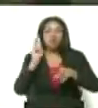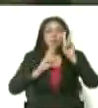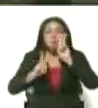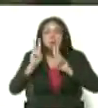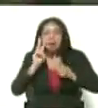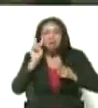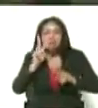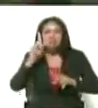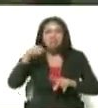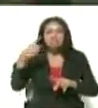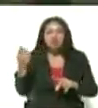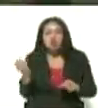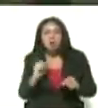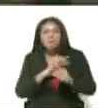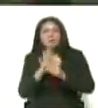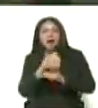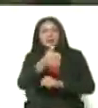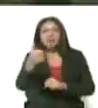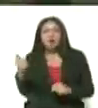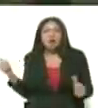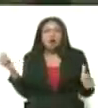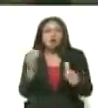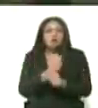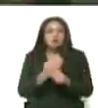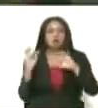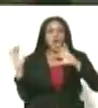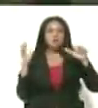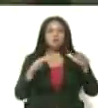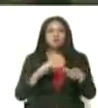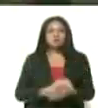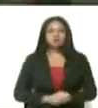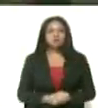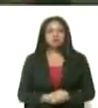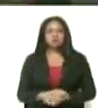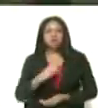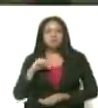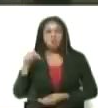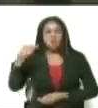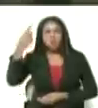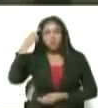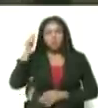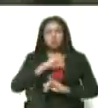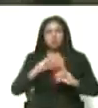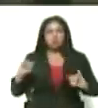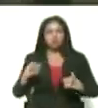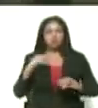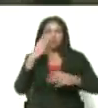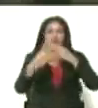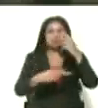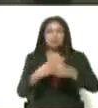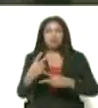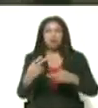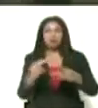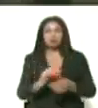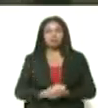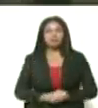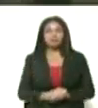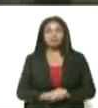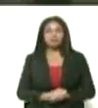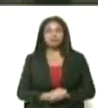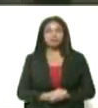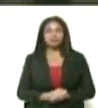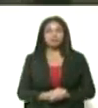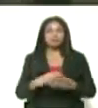ampliado y personalizado para la detección masiva. Nosotros al día de hoy ya hemos visitado el universo